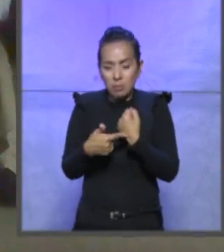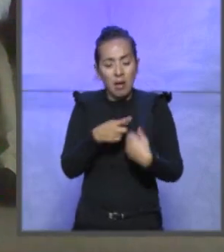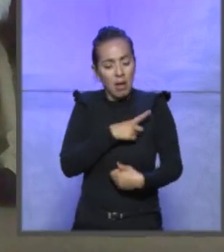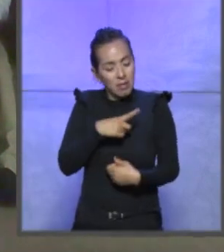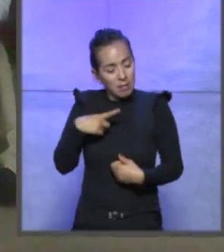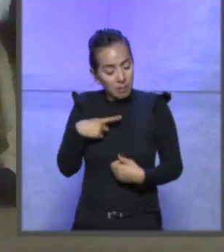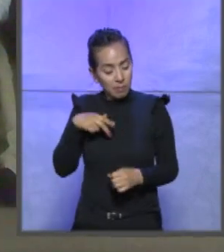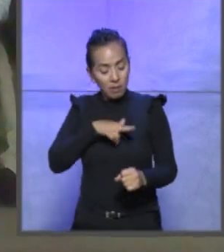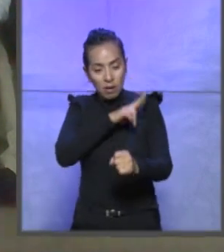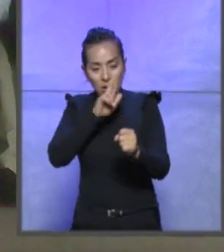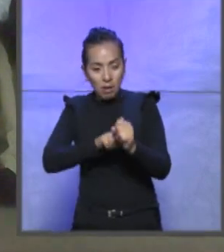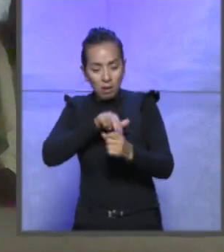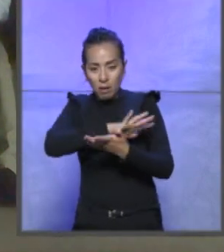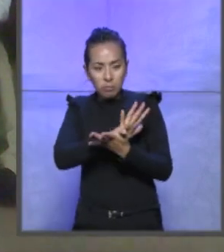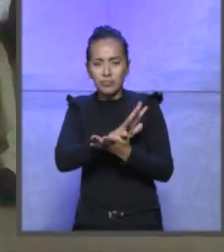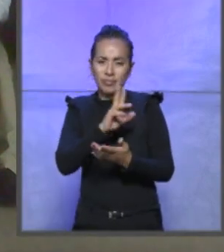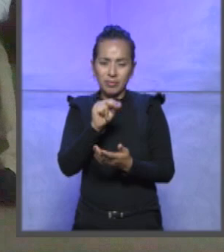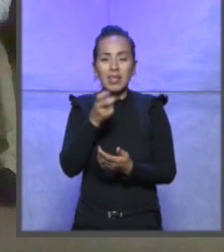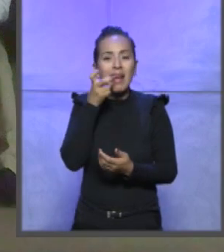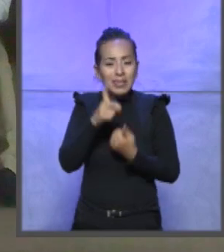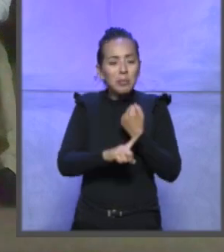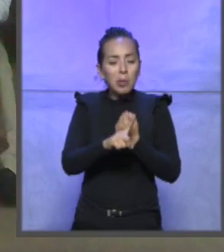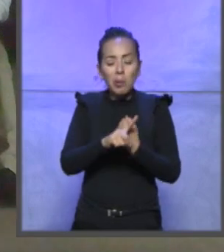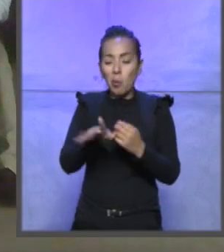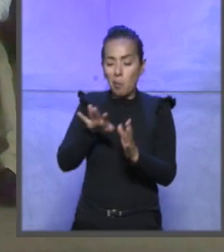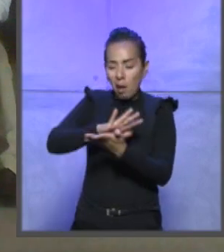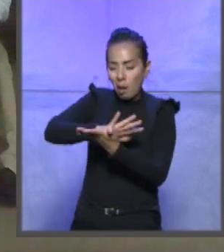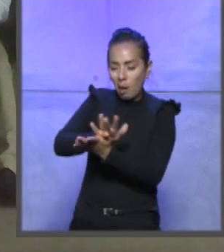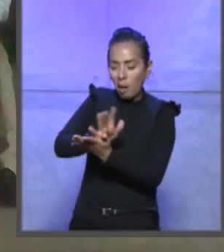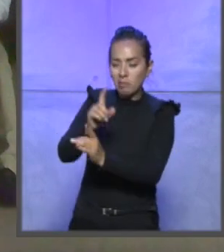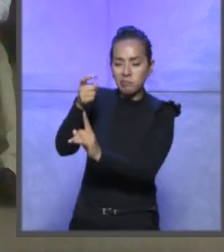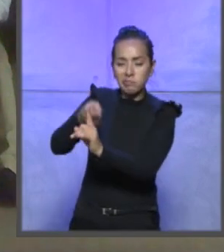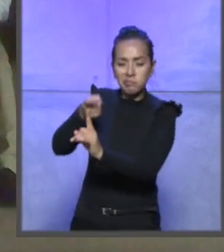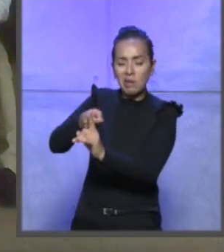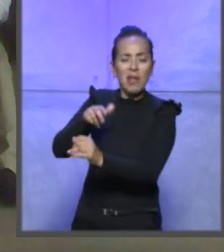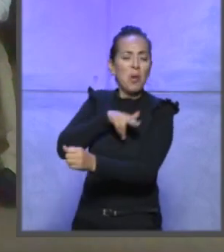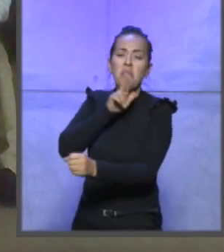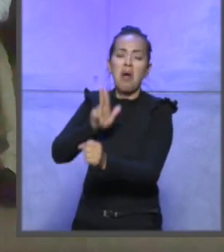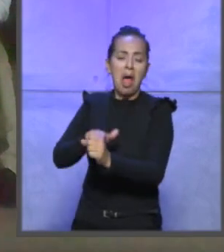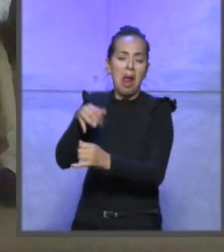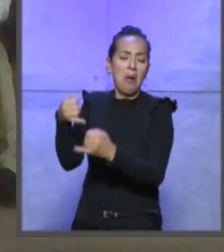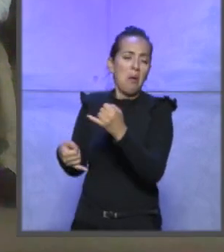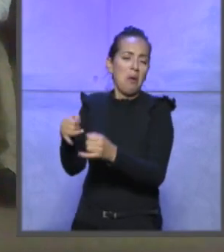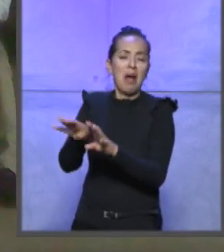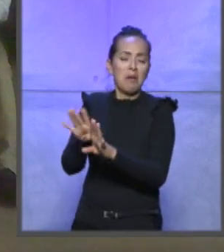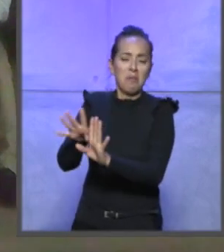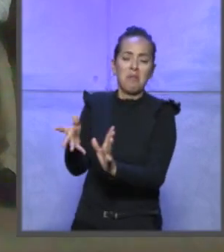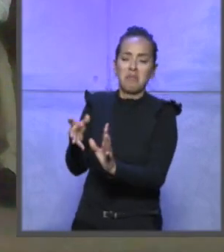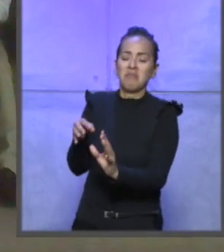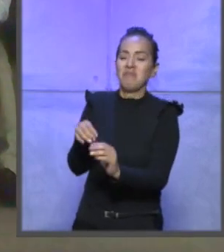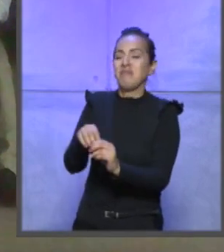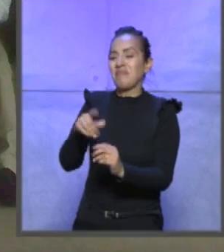debería estar normalizado, porque ese también es un problema. Está normalizado el criticar, el juzgar, el hablar